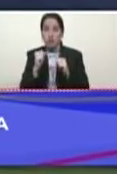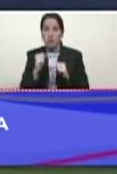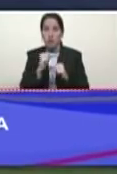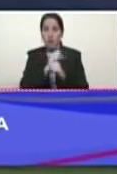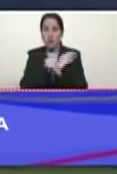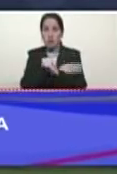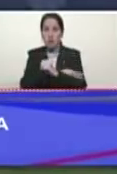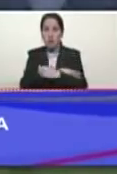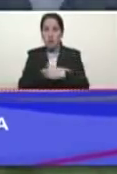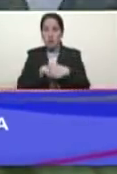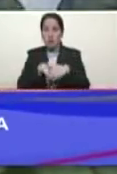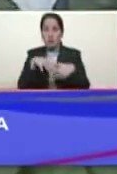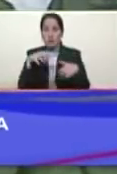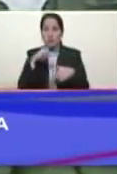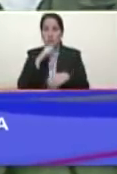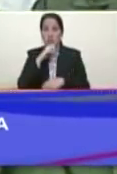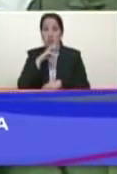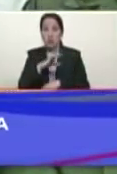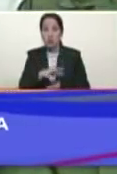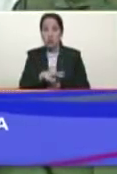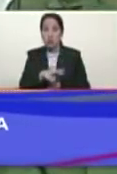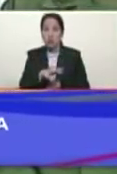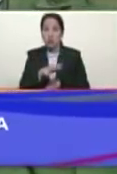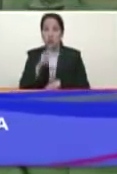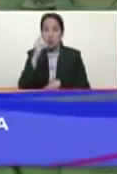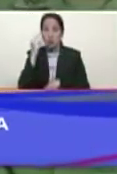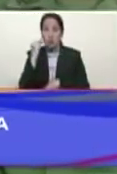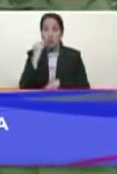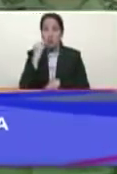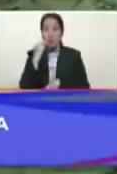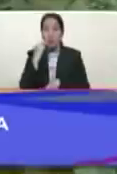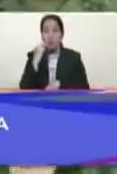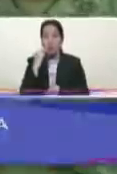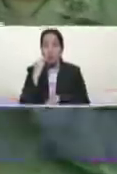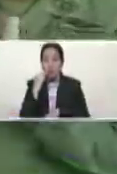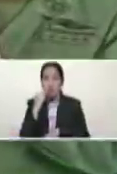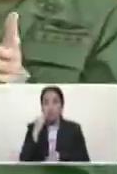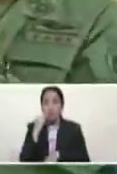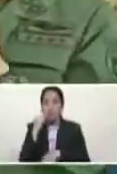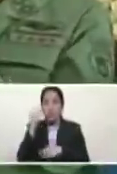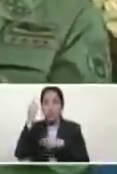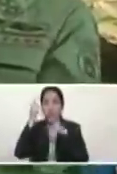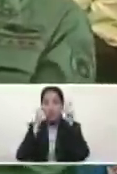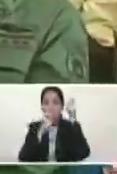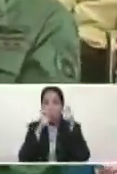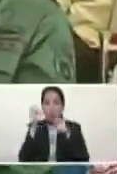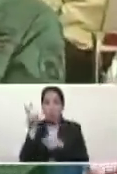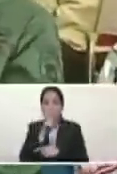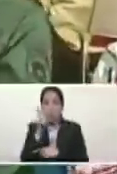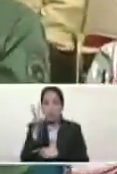la corriente histórica del bolivarianismo, del chavismo en Venezuela. 20 años,